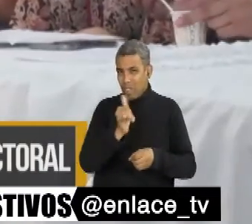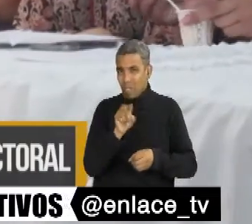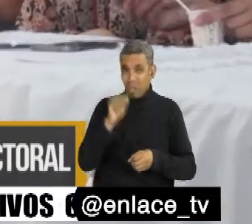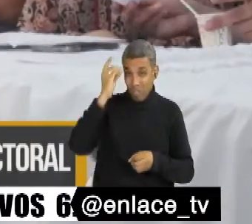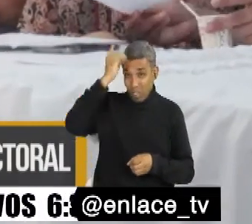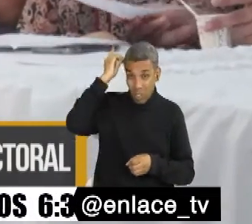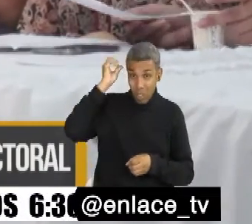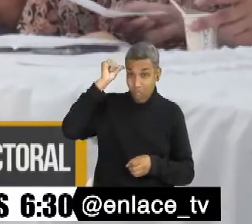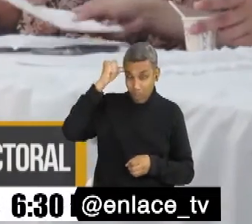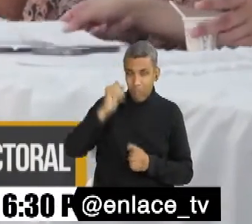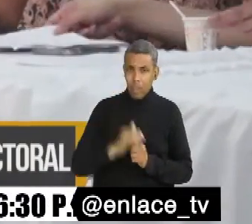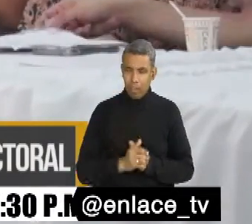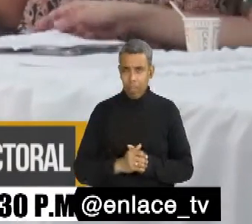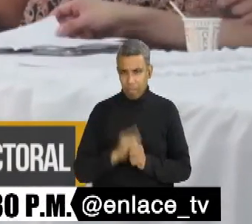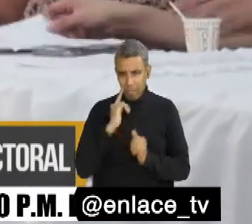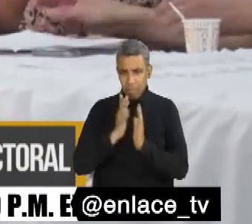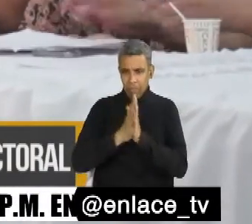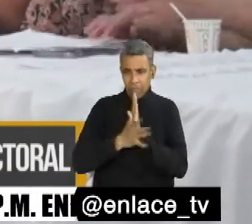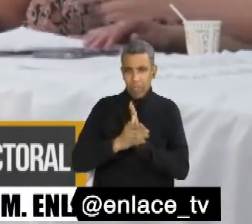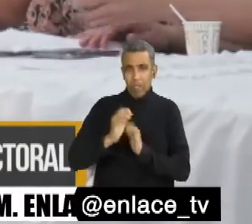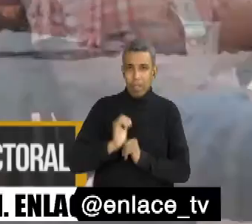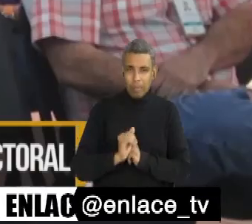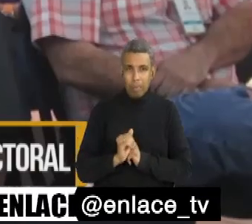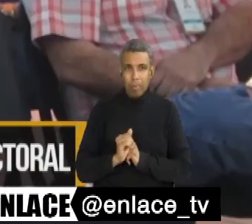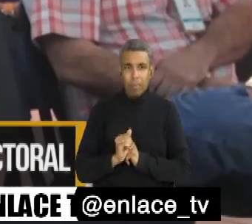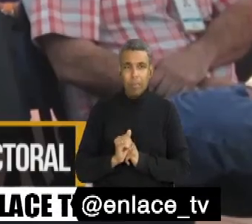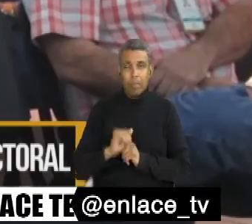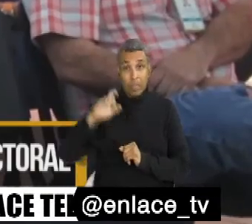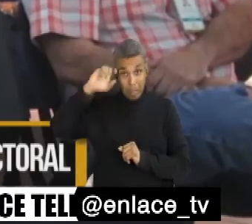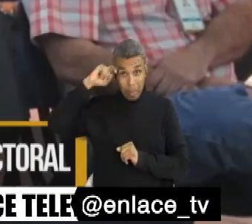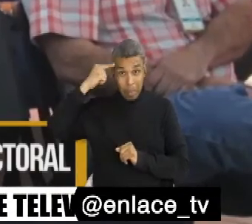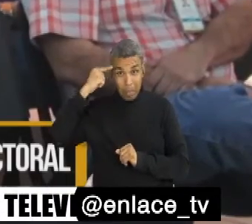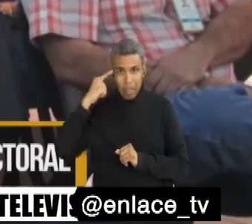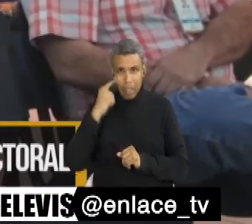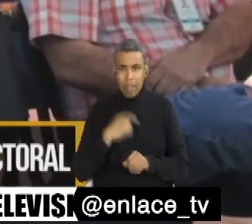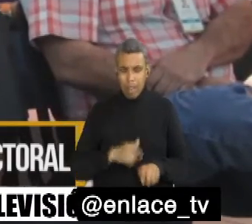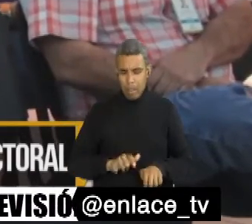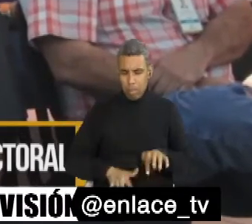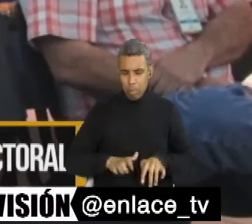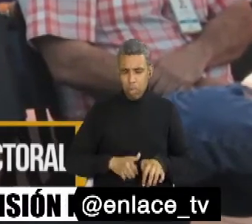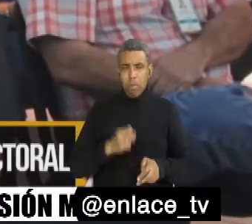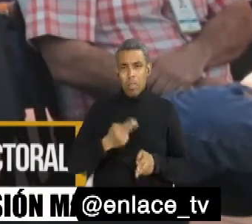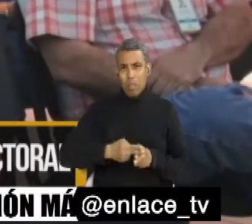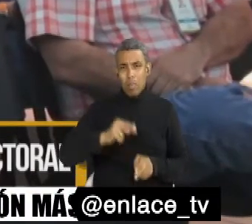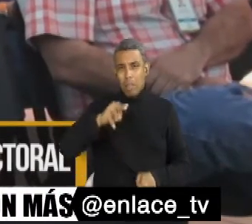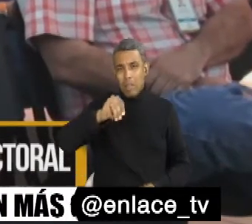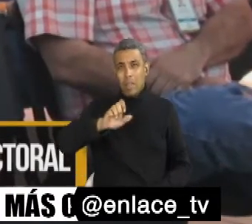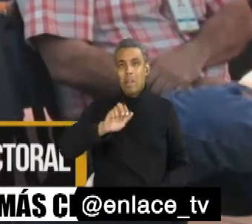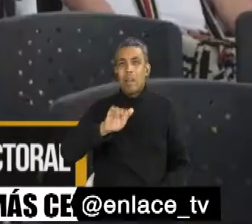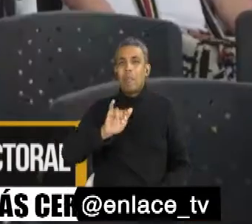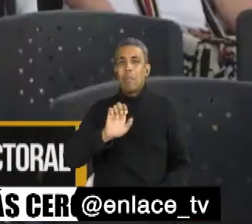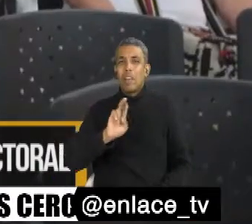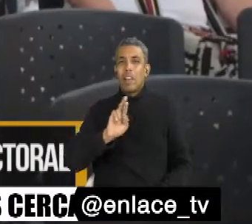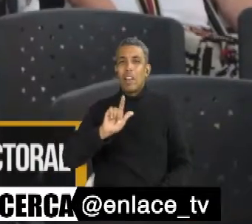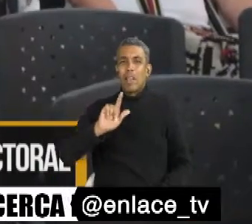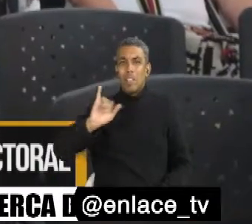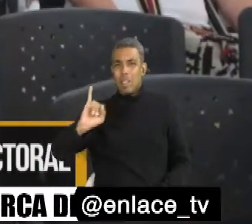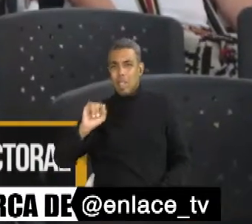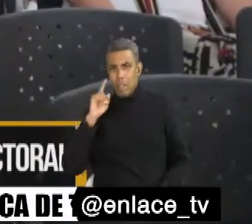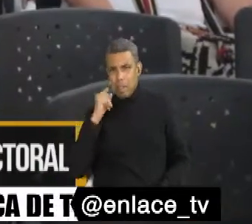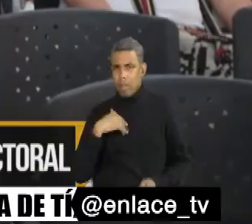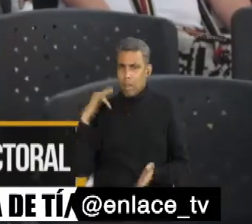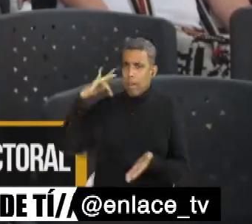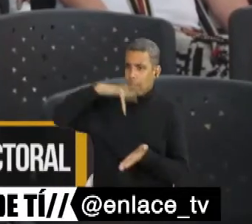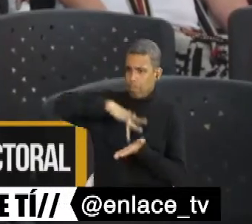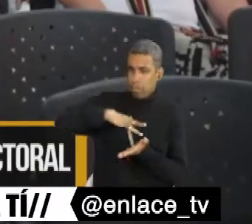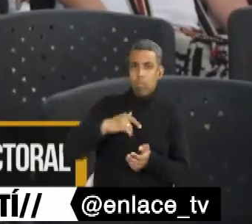La secretaria de Gobierno, Mayerly Ulloa, que lideró la presentación de los funcionarios delegados por la Registraduría Nacional del Estado Civil, quienes acompañarán